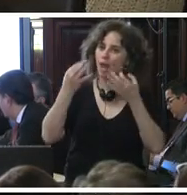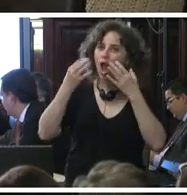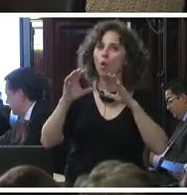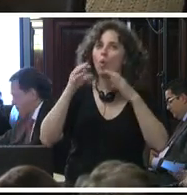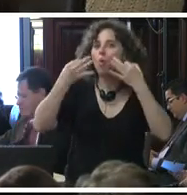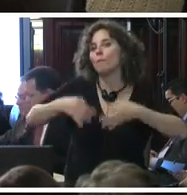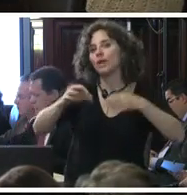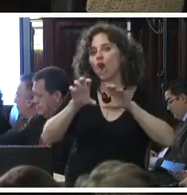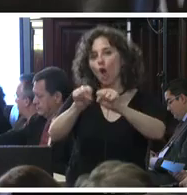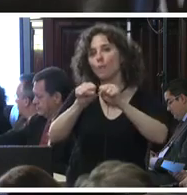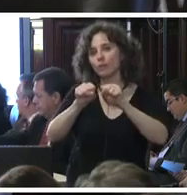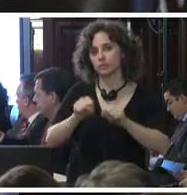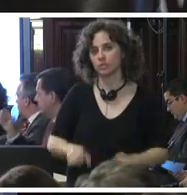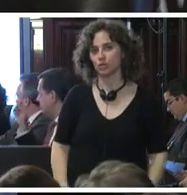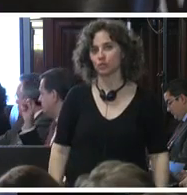los compromisos